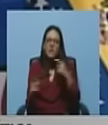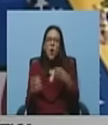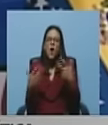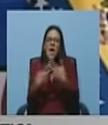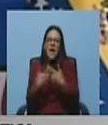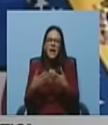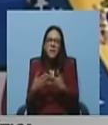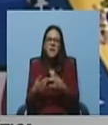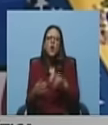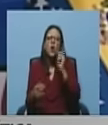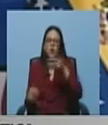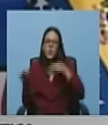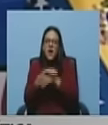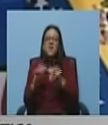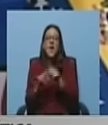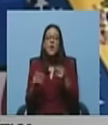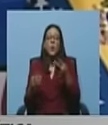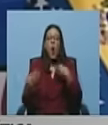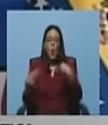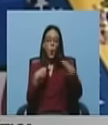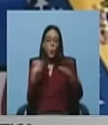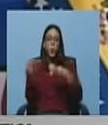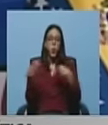tiene que tratar de mimetizarse